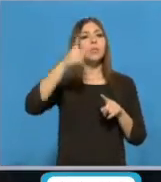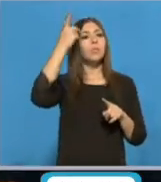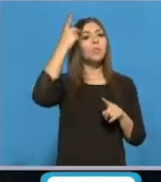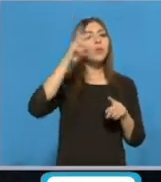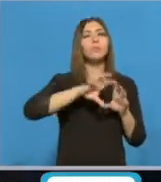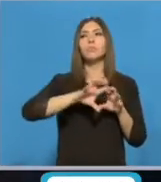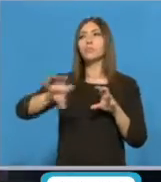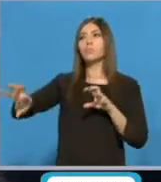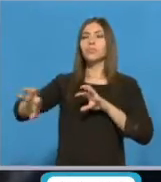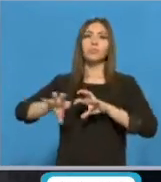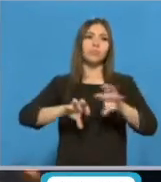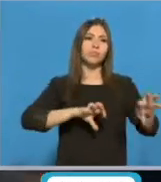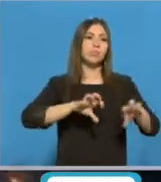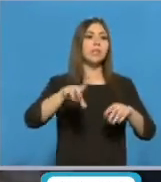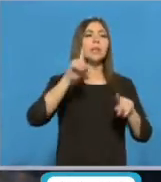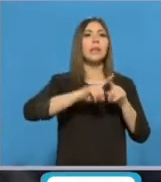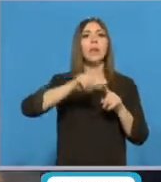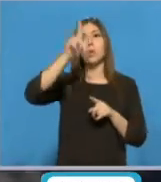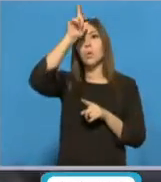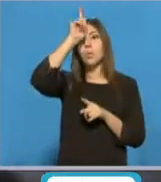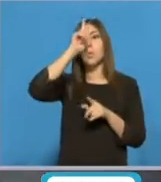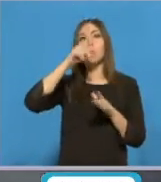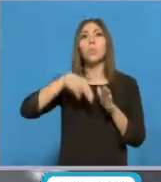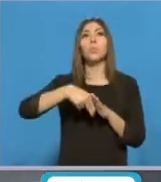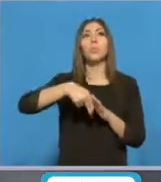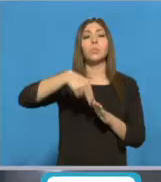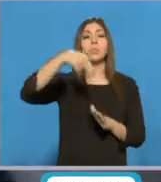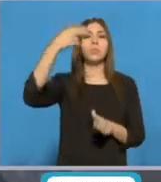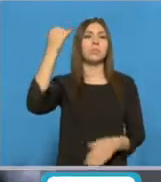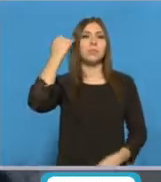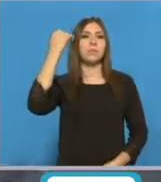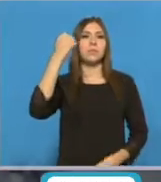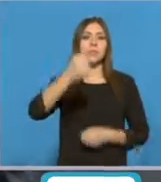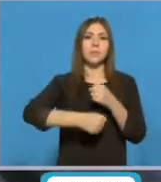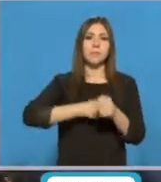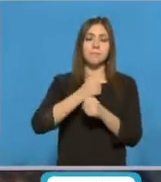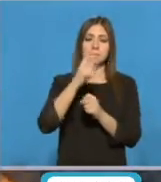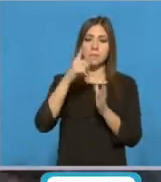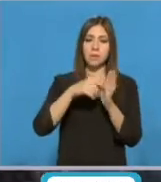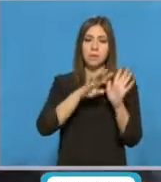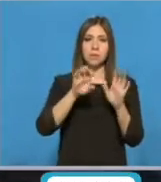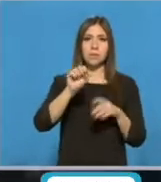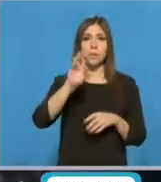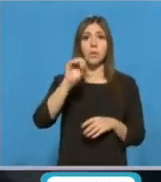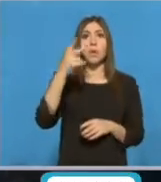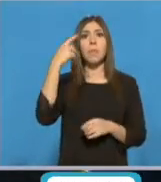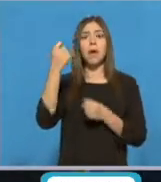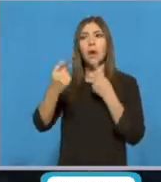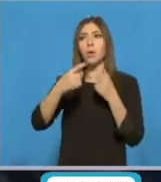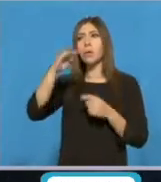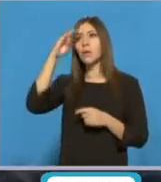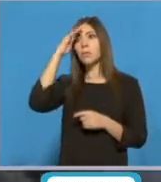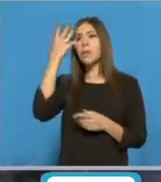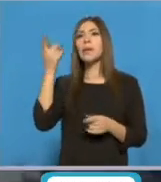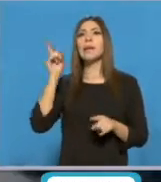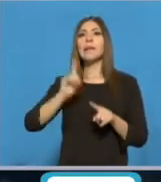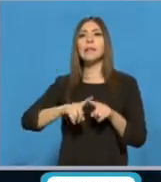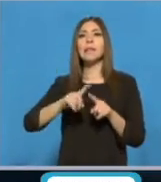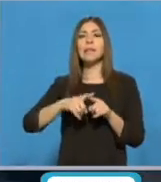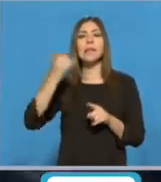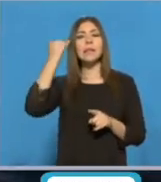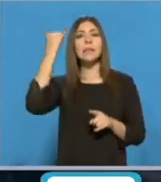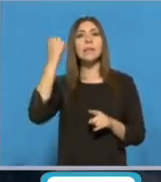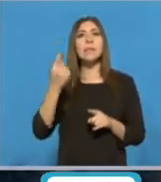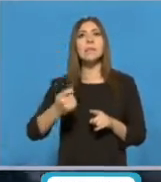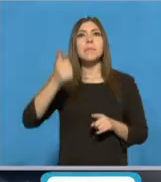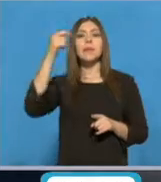Estaban por imagínate. llegar a la luna llegaron Imagínate. apenas en 69, Claro. entonces, pero ya estaban considerando que a alguien se le va a antojar, a ver quién llega primero y